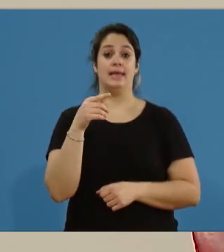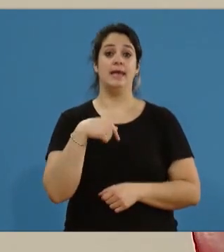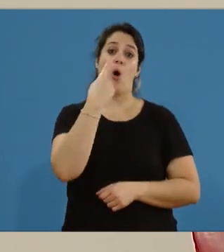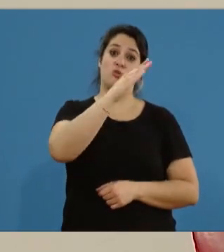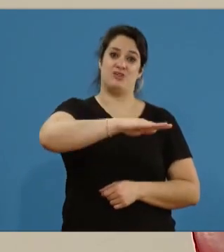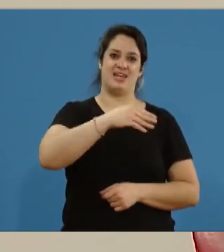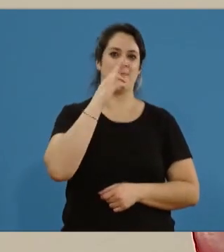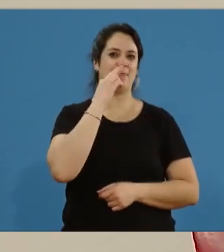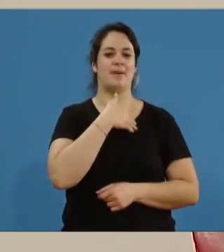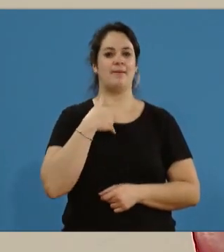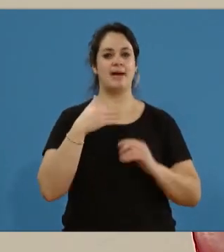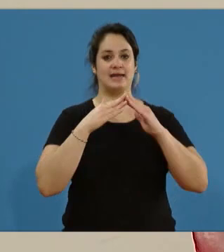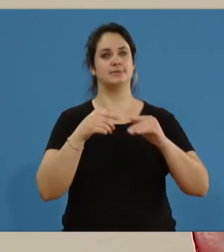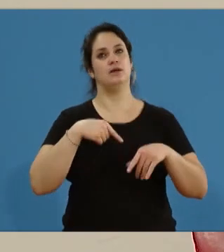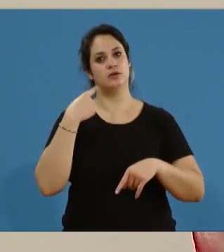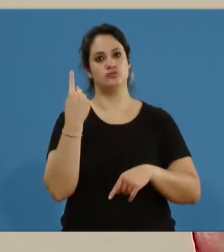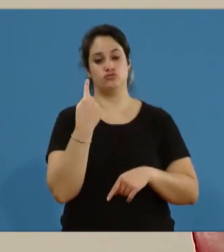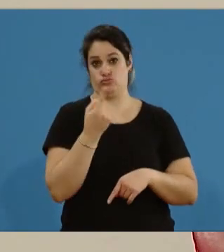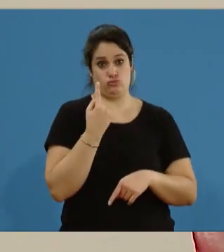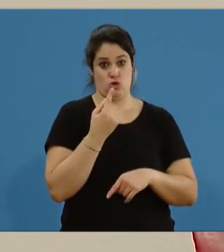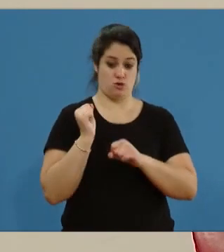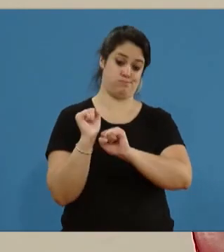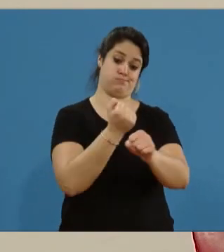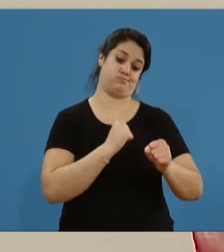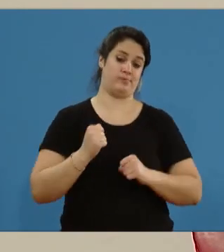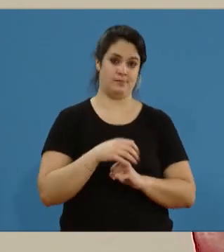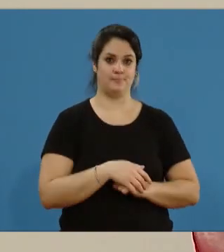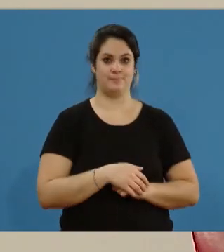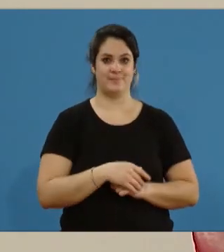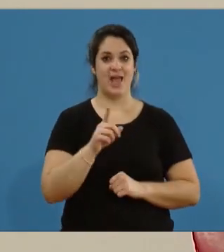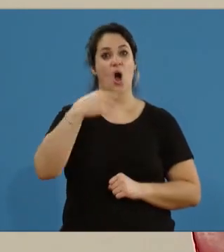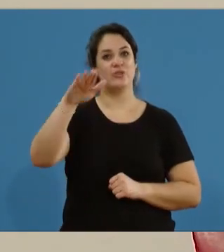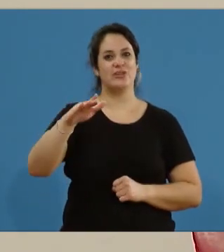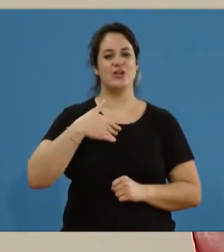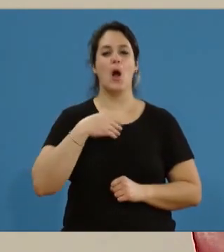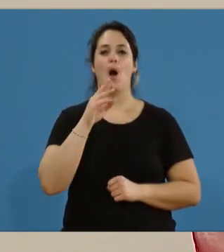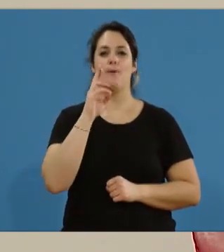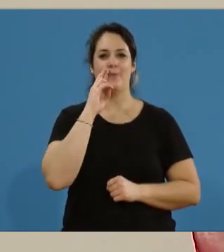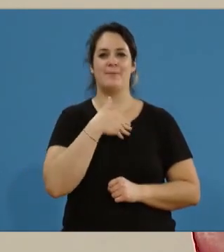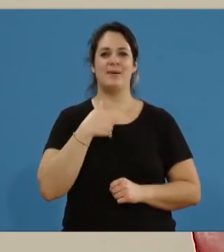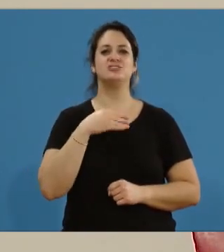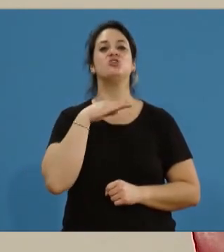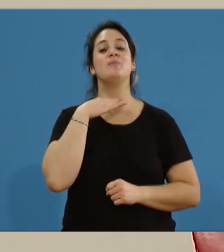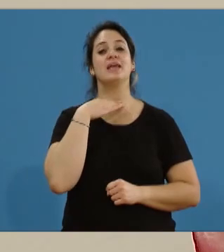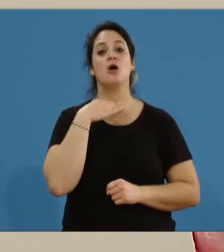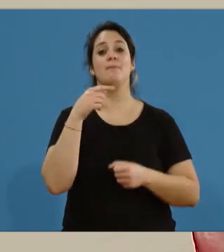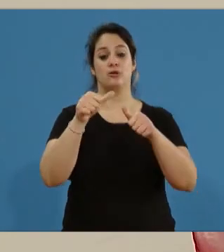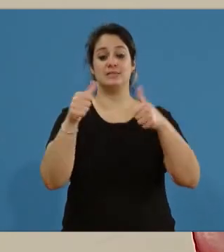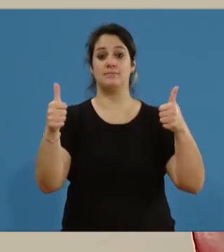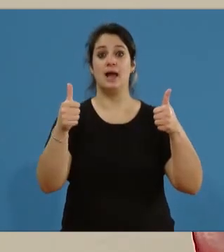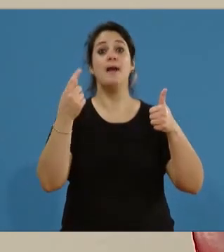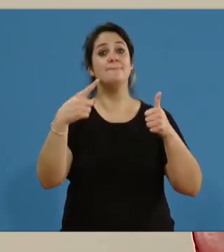Mirta dicen que deben hacer todo ellos mismos. Los papás de Alberto son mexicanos, pero están